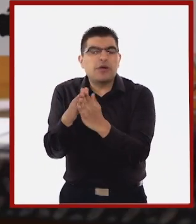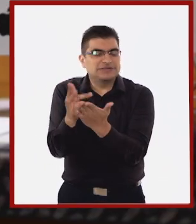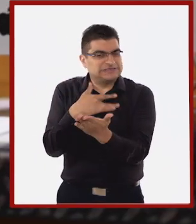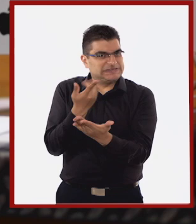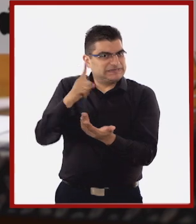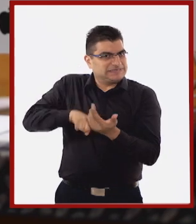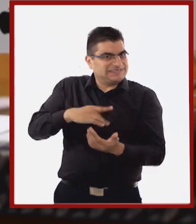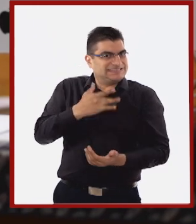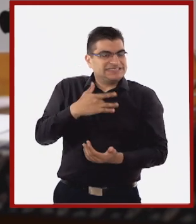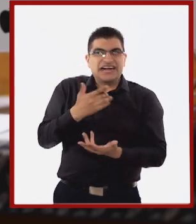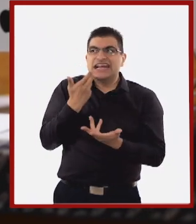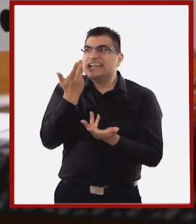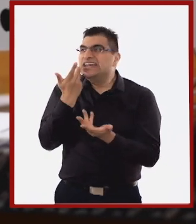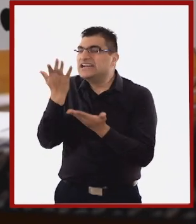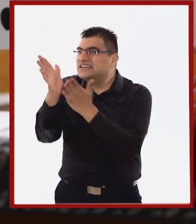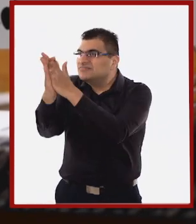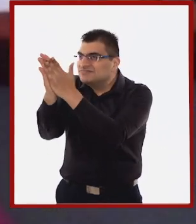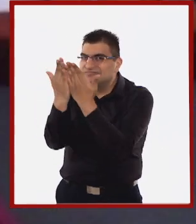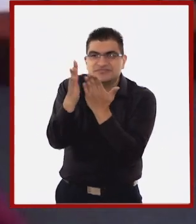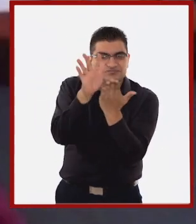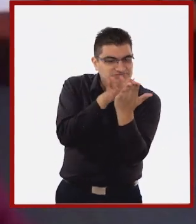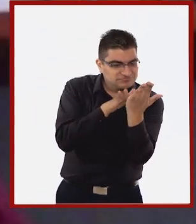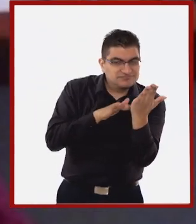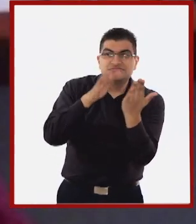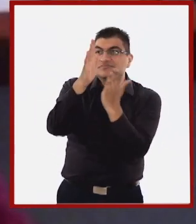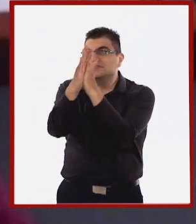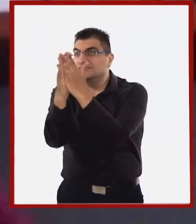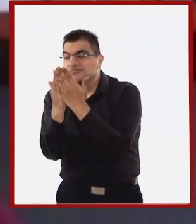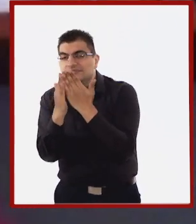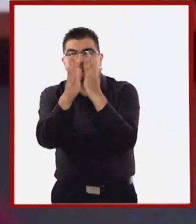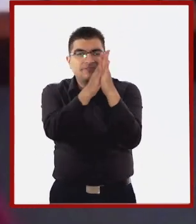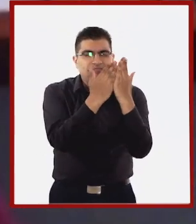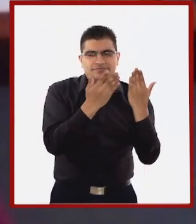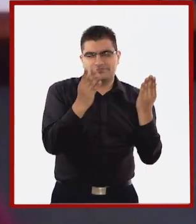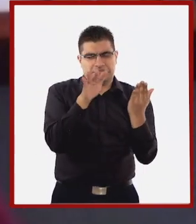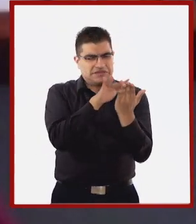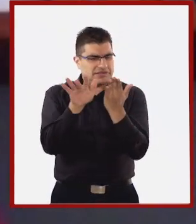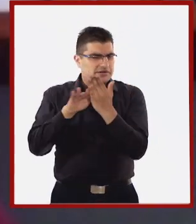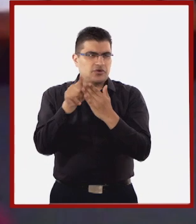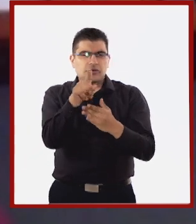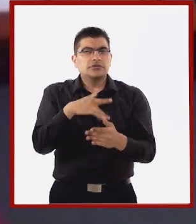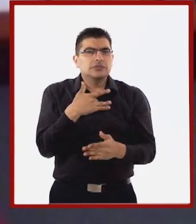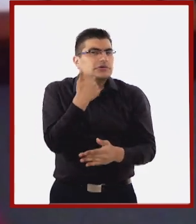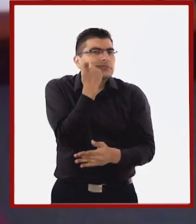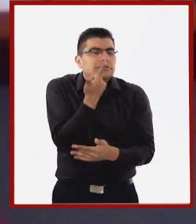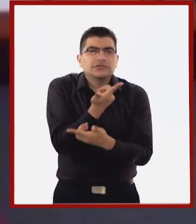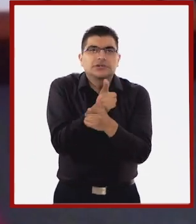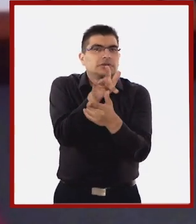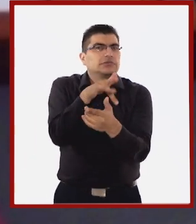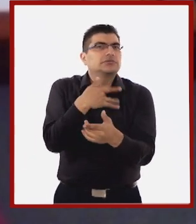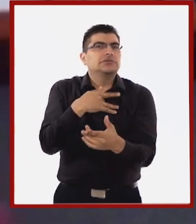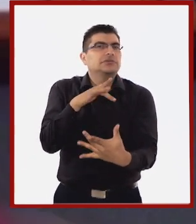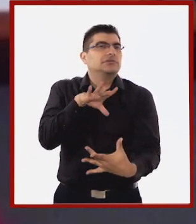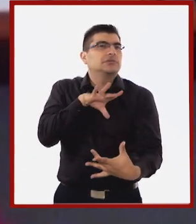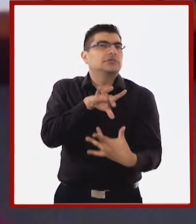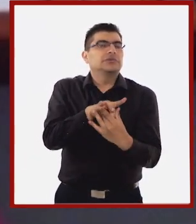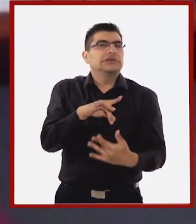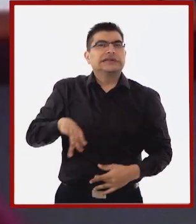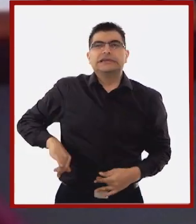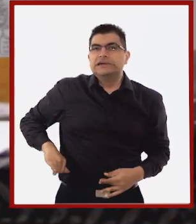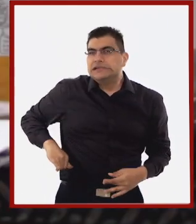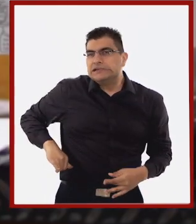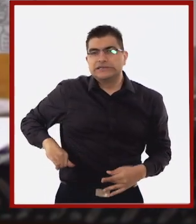íntimas, uno puede empezar a leer lo que le cause más interés, lo que le cause más